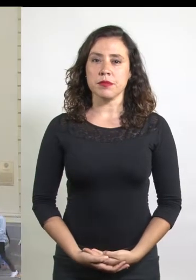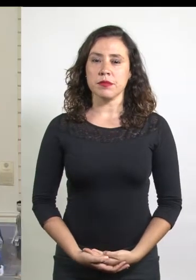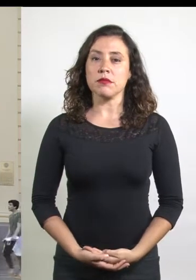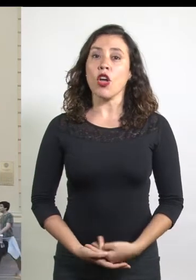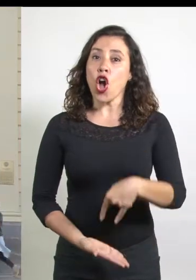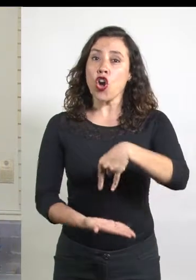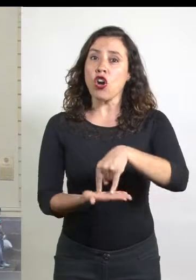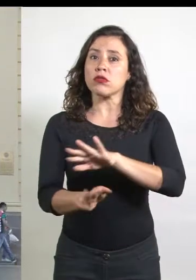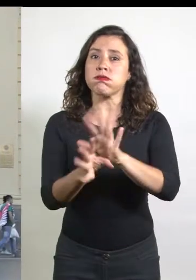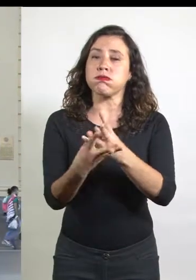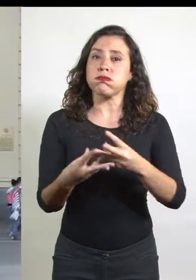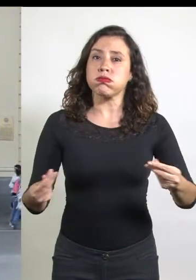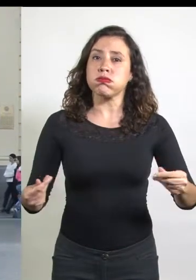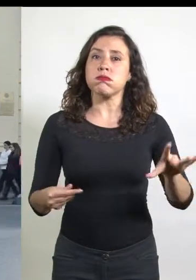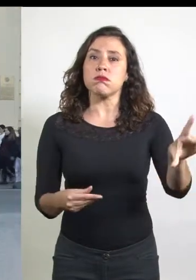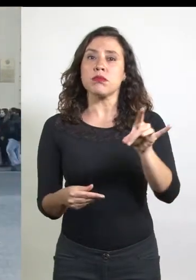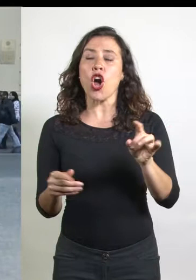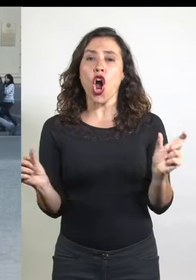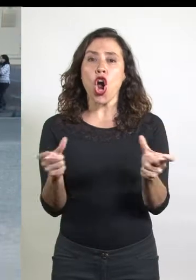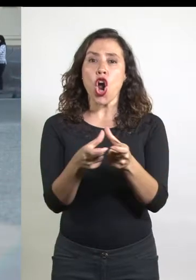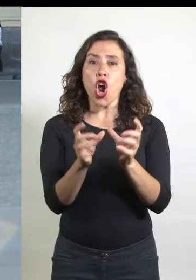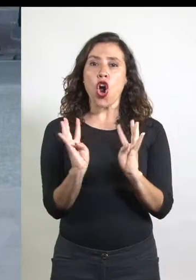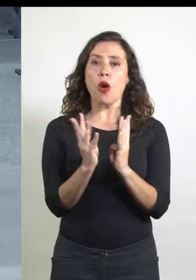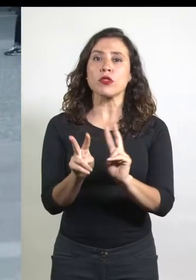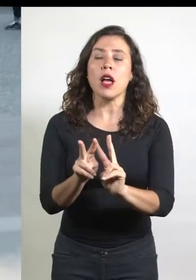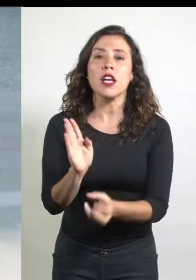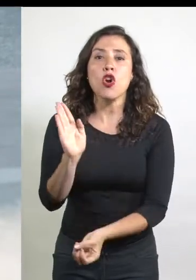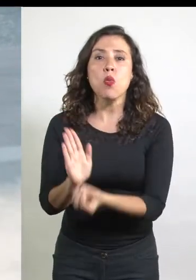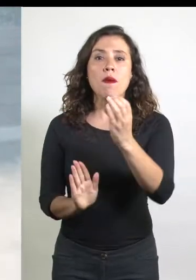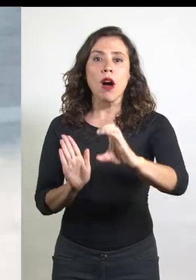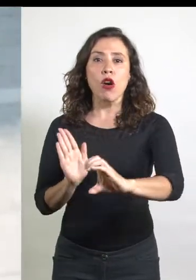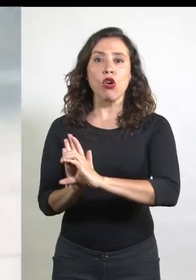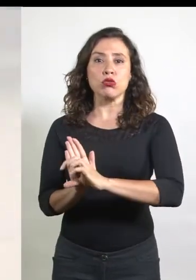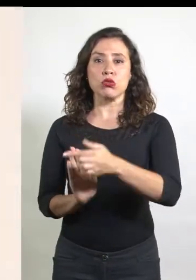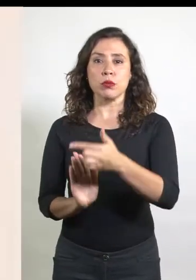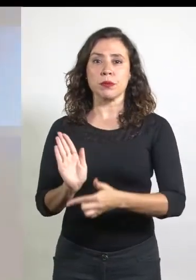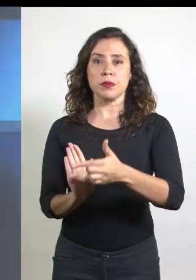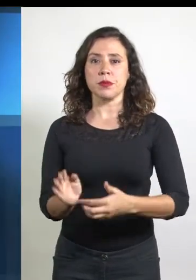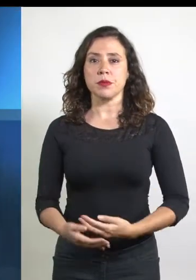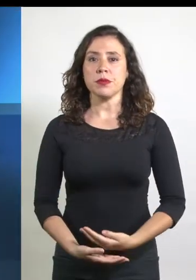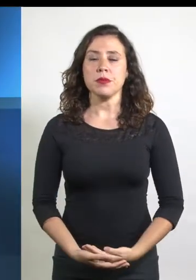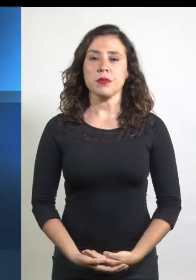Se disolvió el Congreso y se nombró una comisión para establecer una nueva constitución.